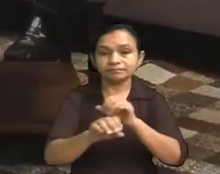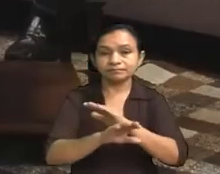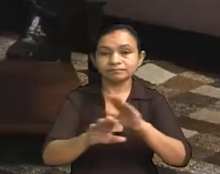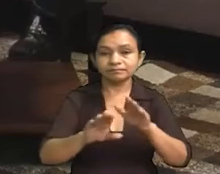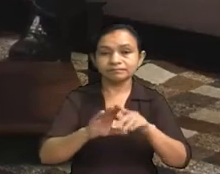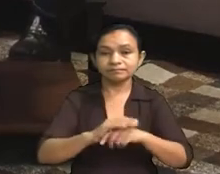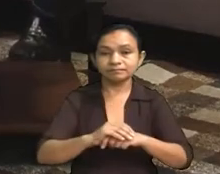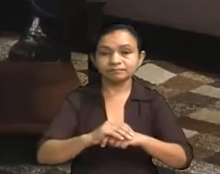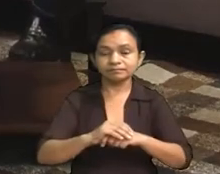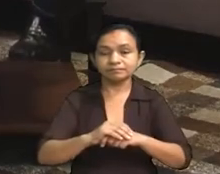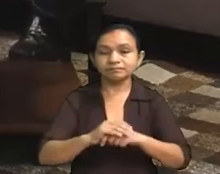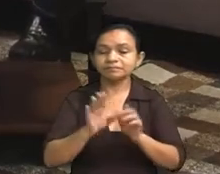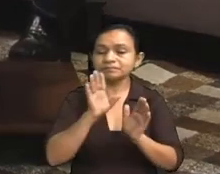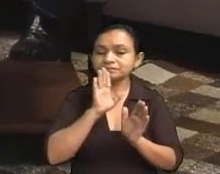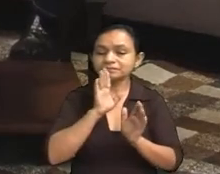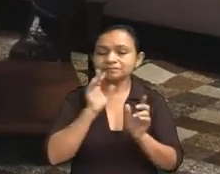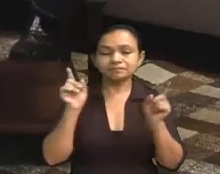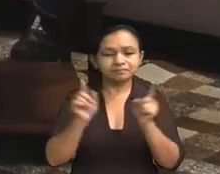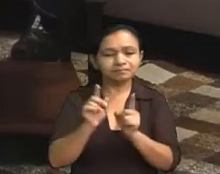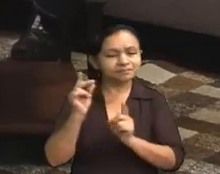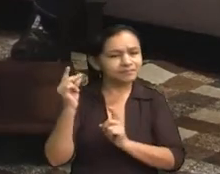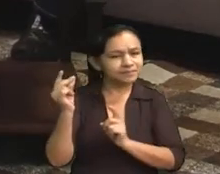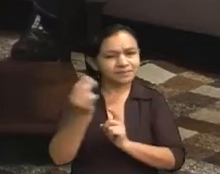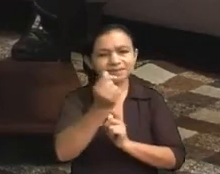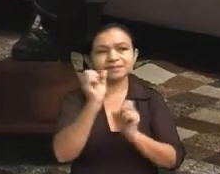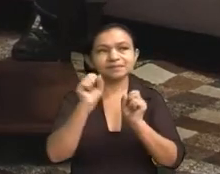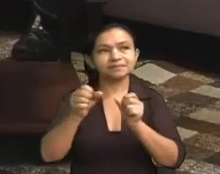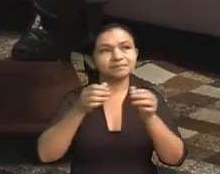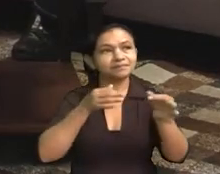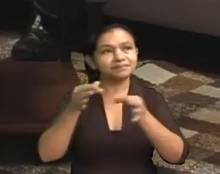lo podemos abarcar rápido lo otro. Mira,